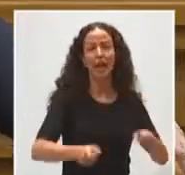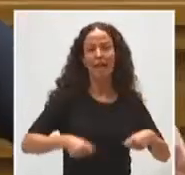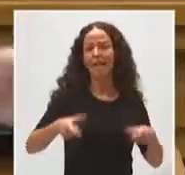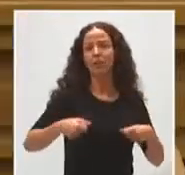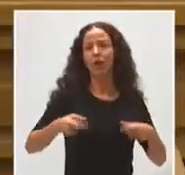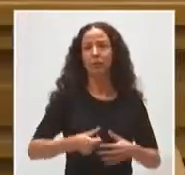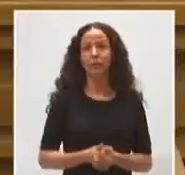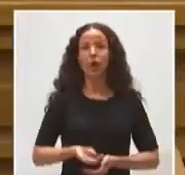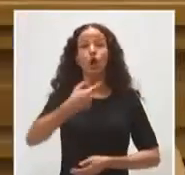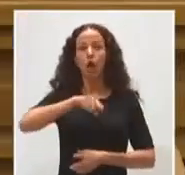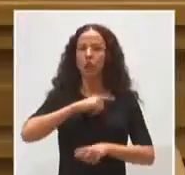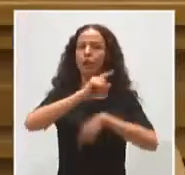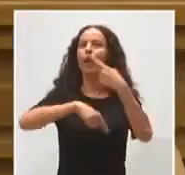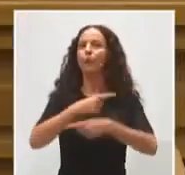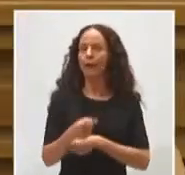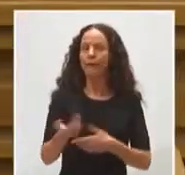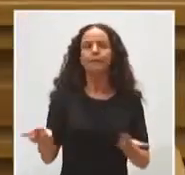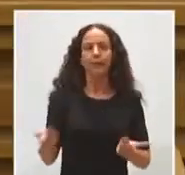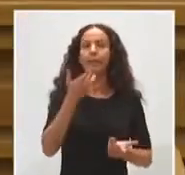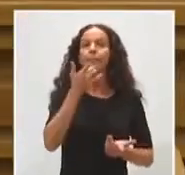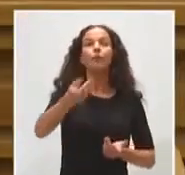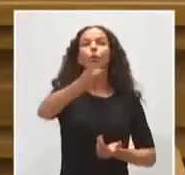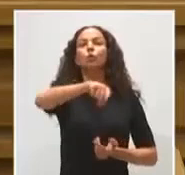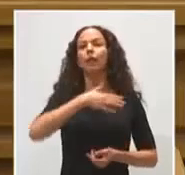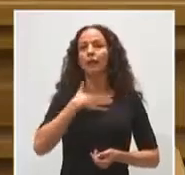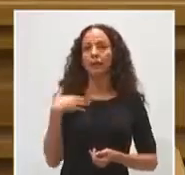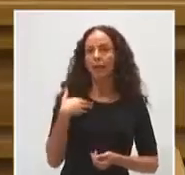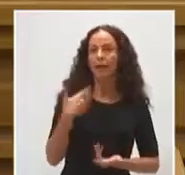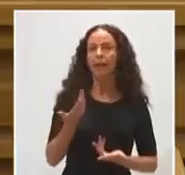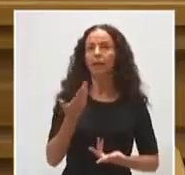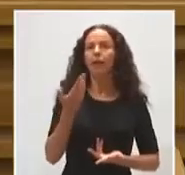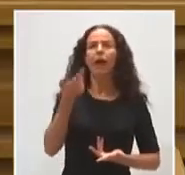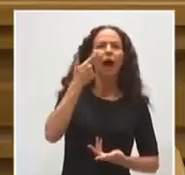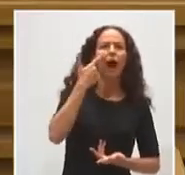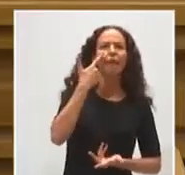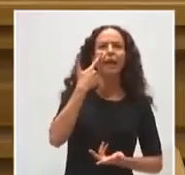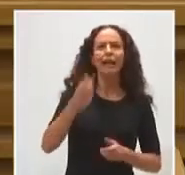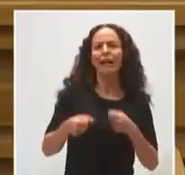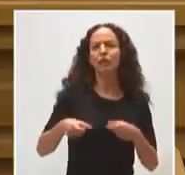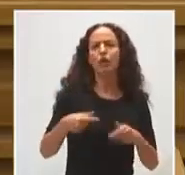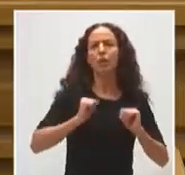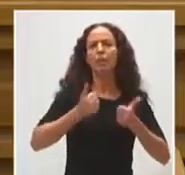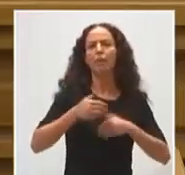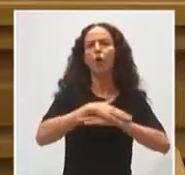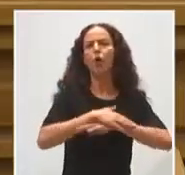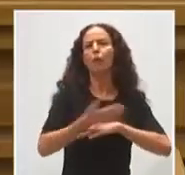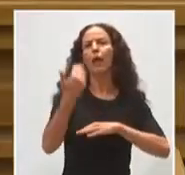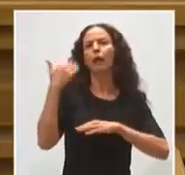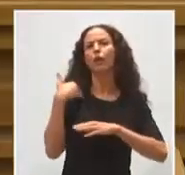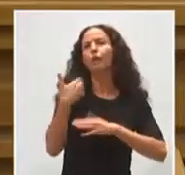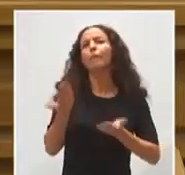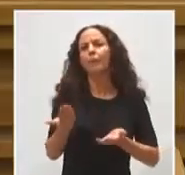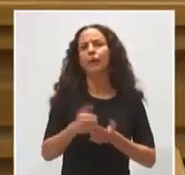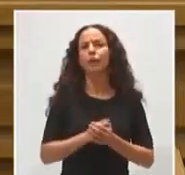tiempo tendremos después si quieren ustedes han entrar lo que se gastaba cuando entramos al gobierno más de